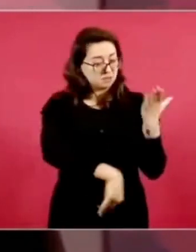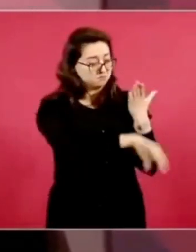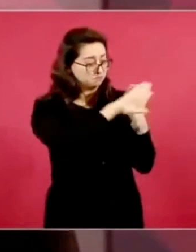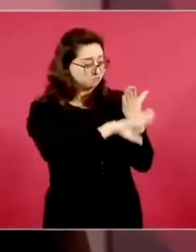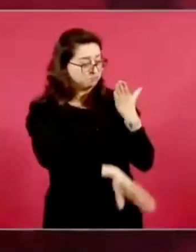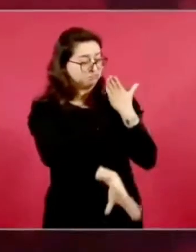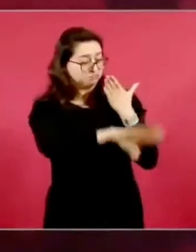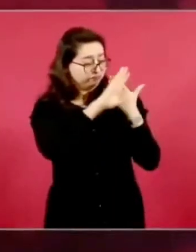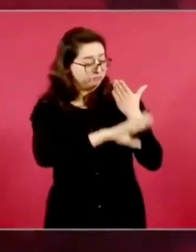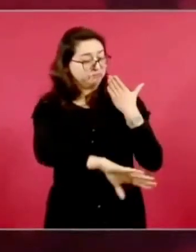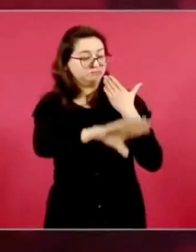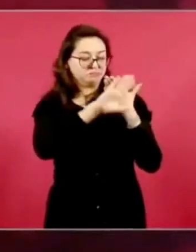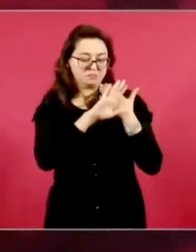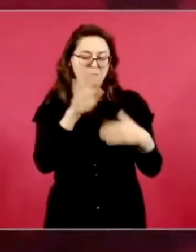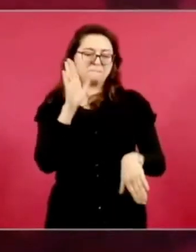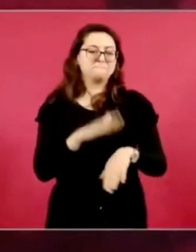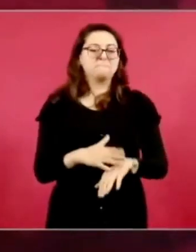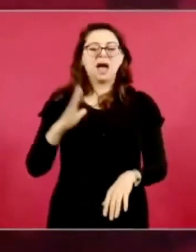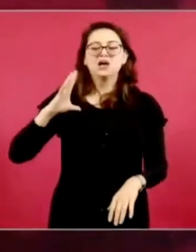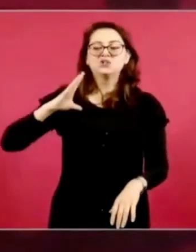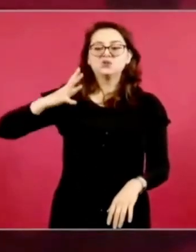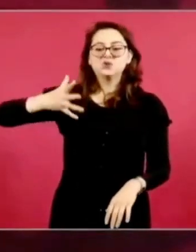siento.